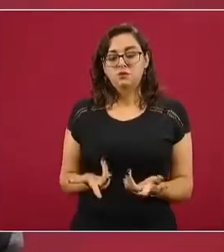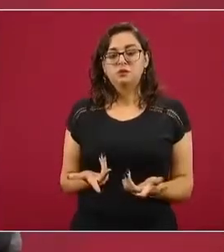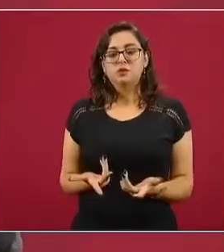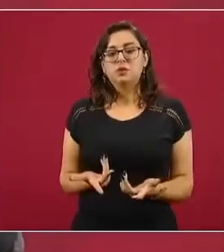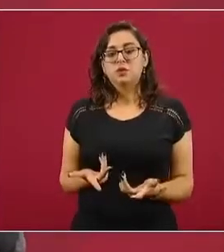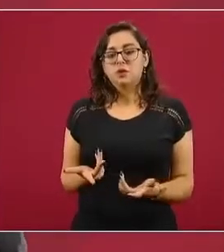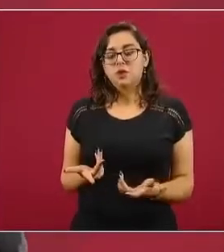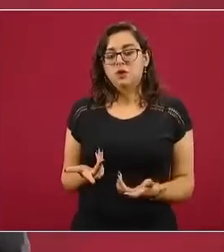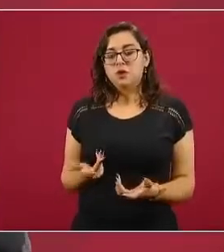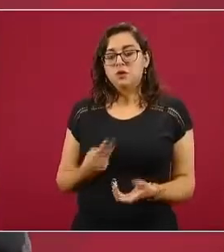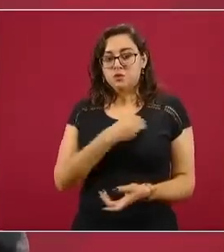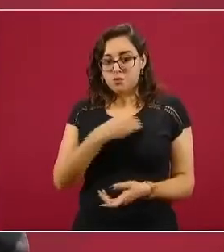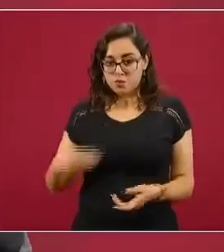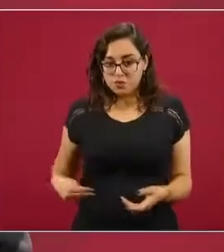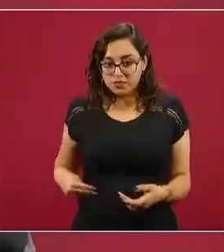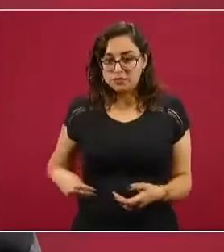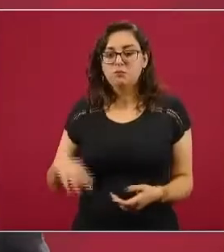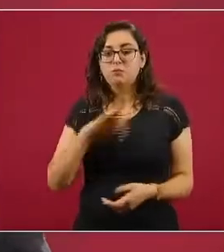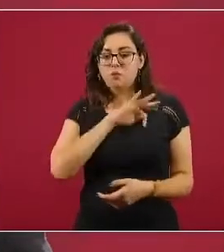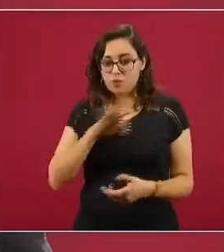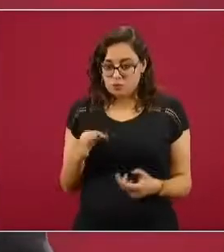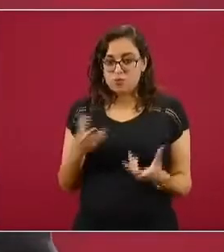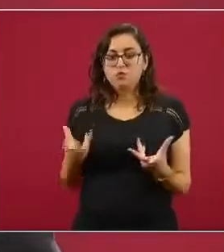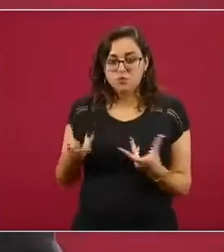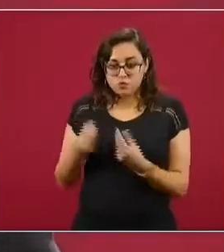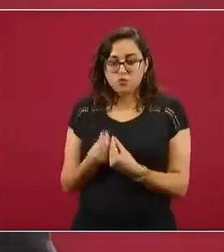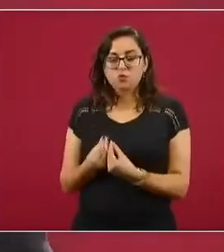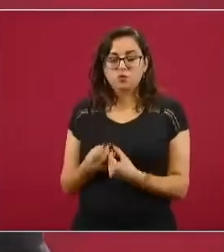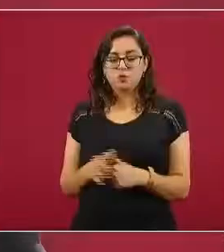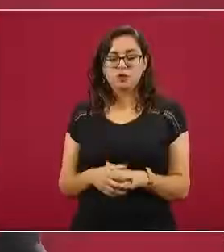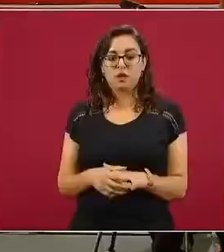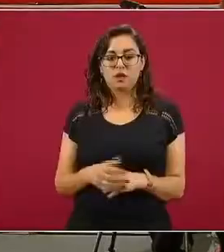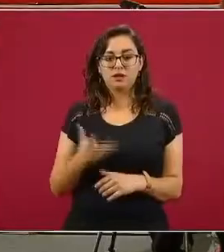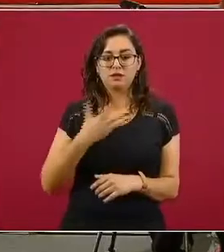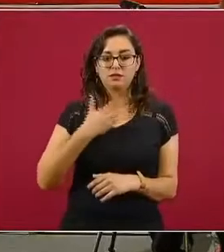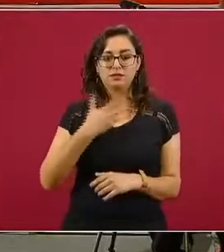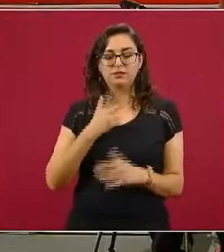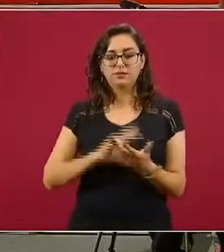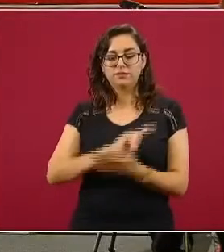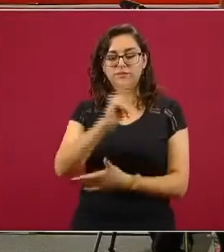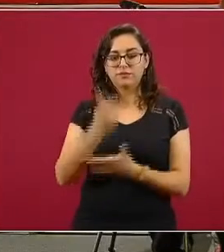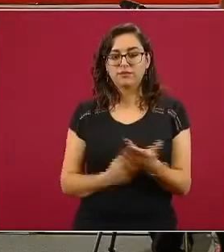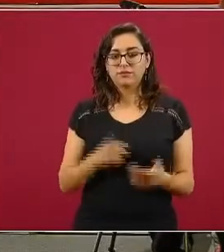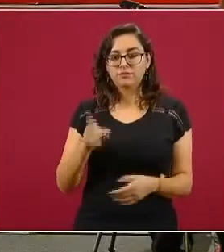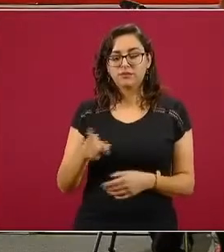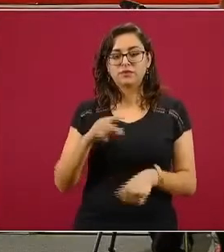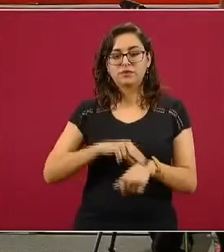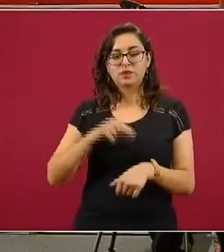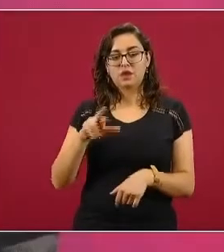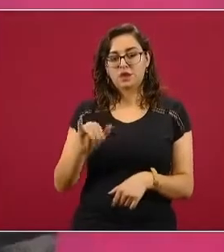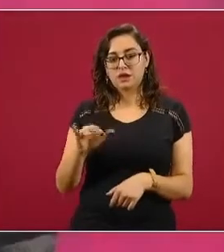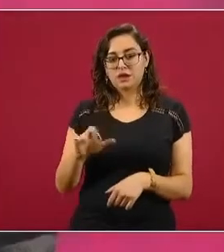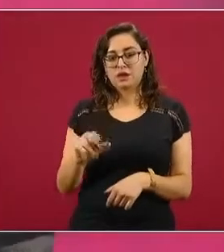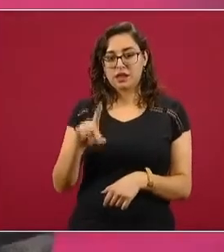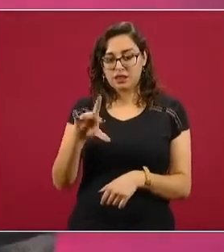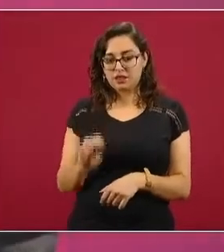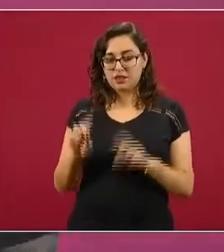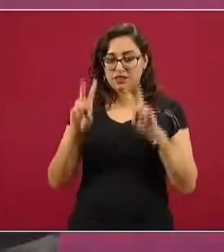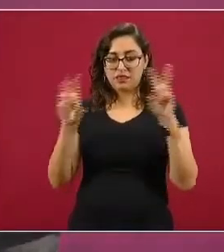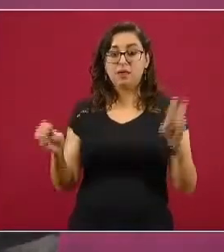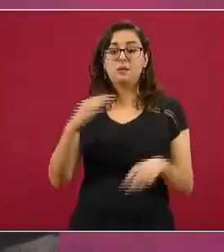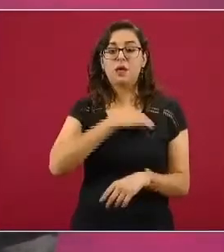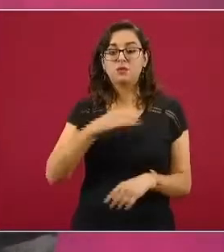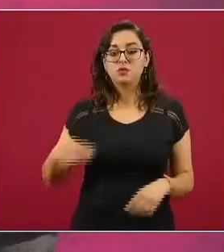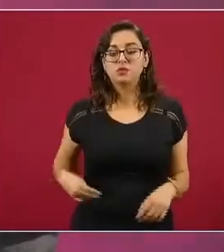los gobiernos municipales, podemos actuar directamente. Hay un programa que coordina el doctor Ricardo Cortés de Municipios por la Salud, la